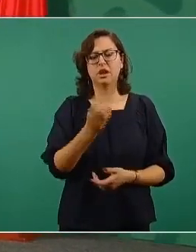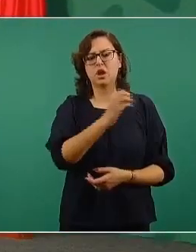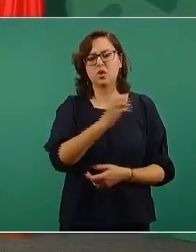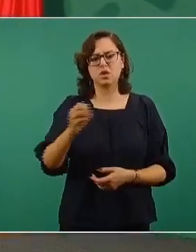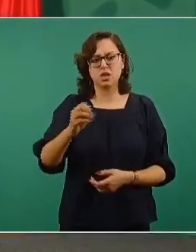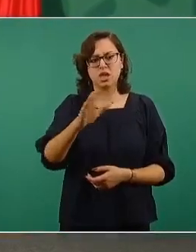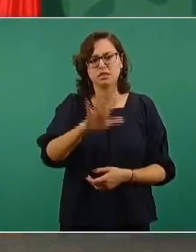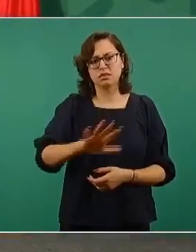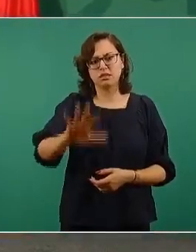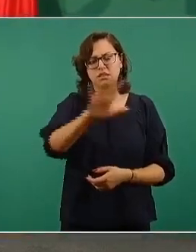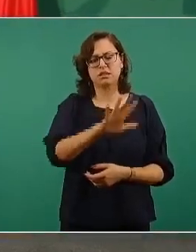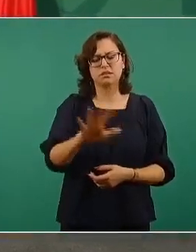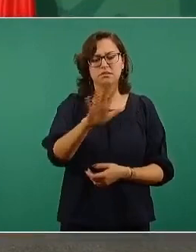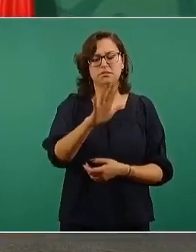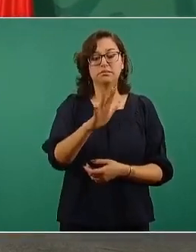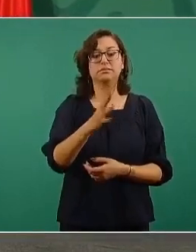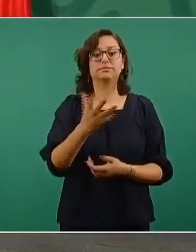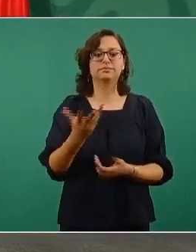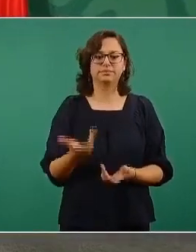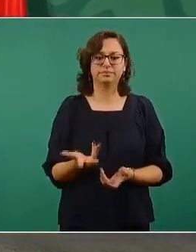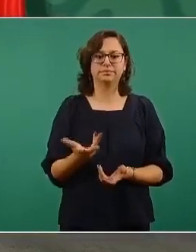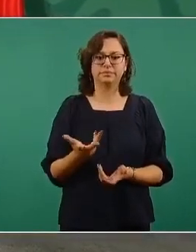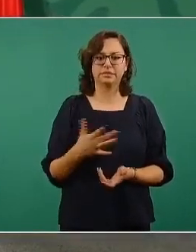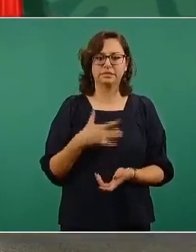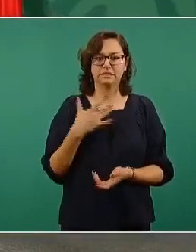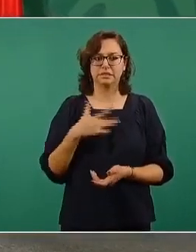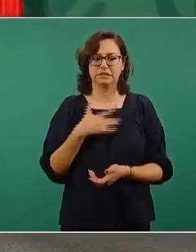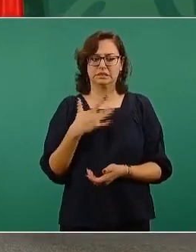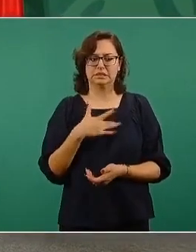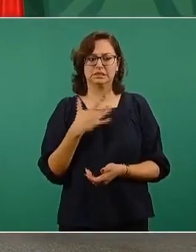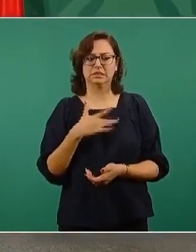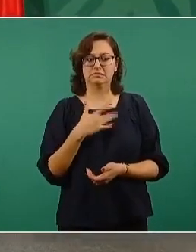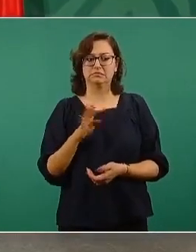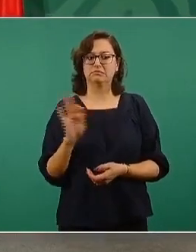y con cierto grado de explosividad.